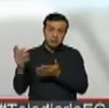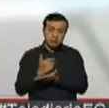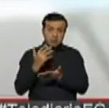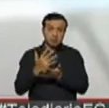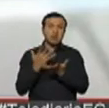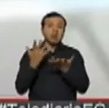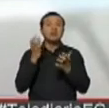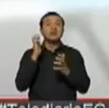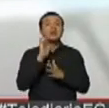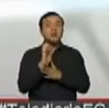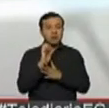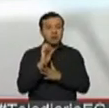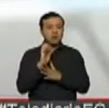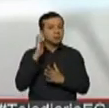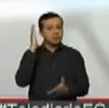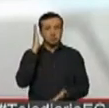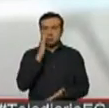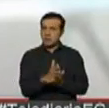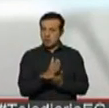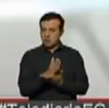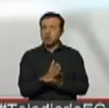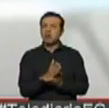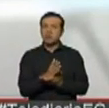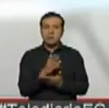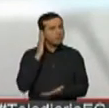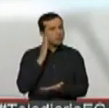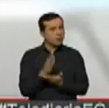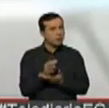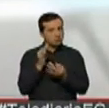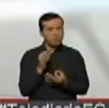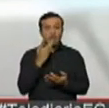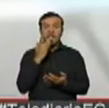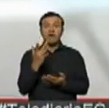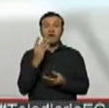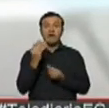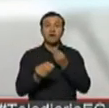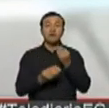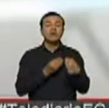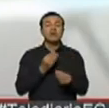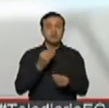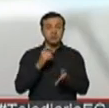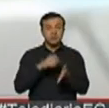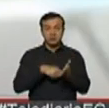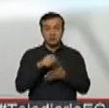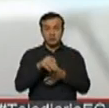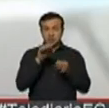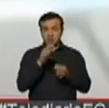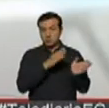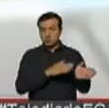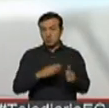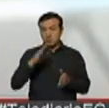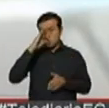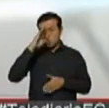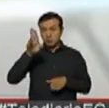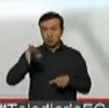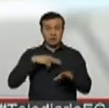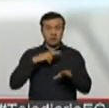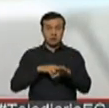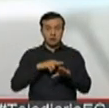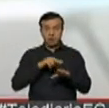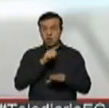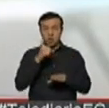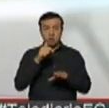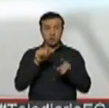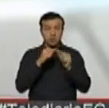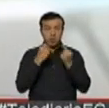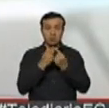buscamos como Ecuador es restringir esto para que la extracción del oro sea de una manera lícita, y la Policía Nacional, en conjunto con otros